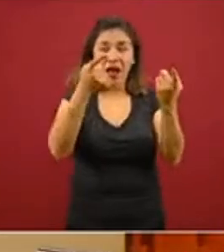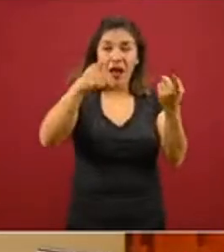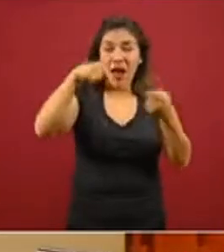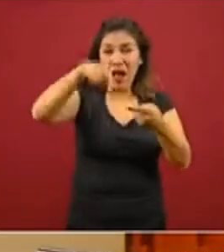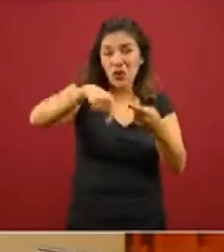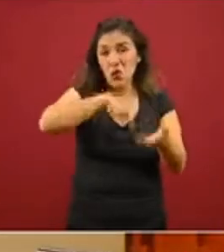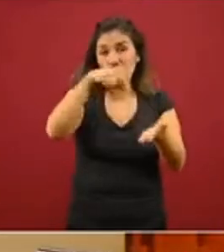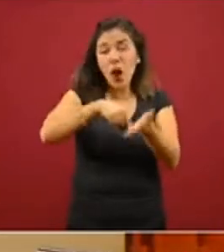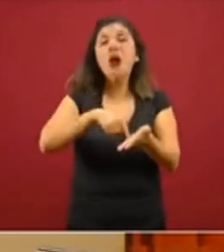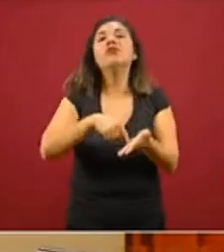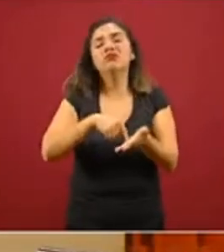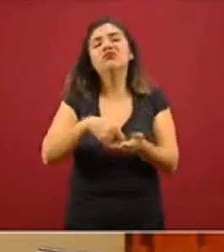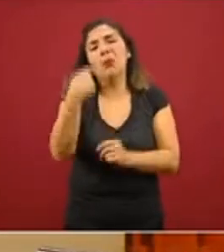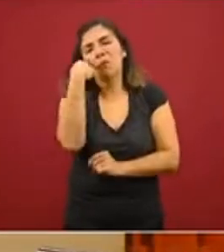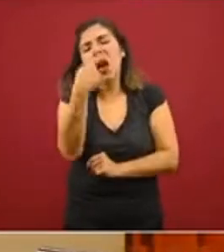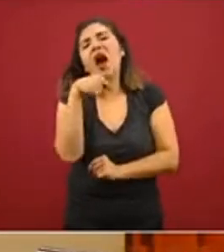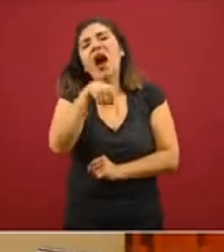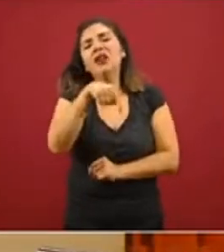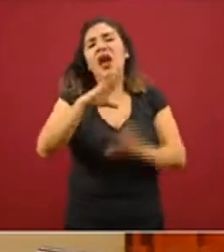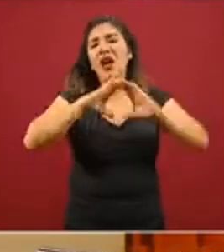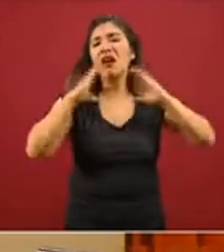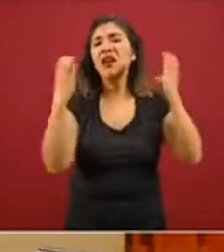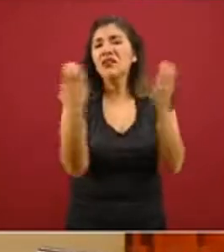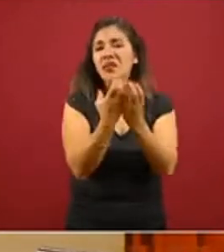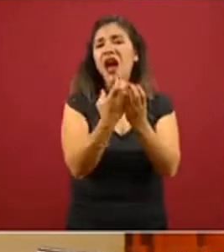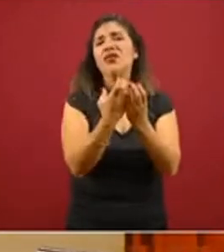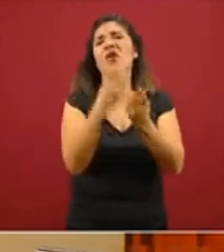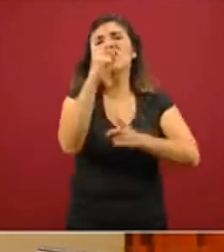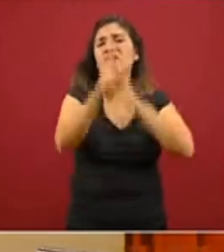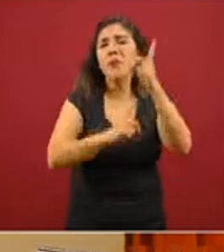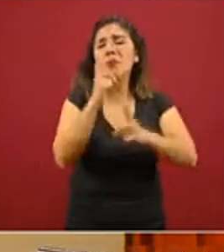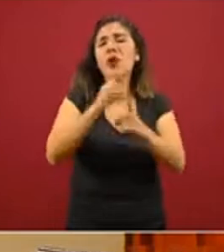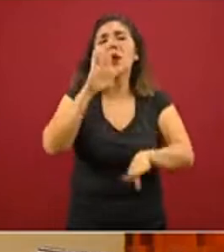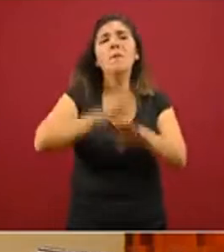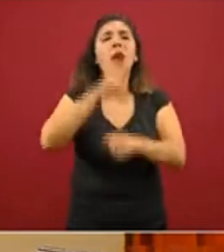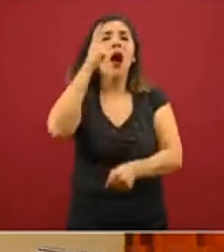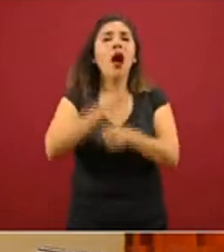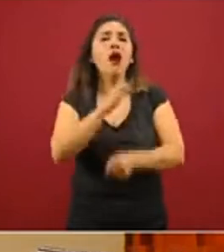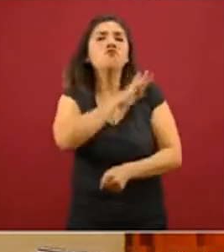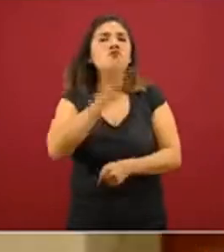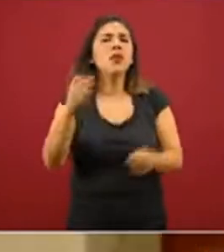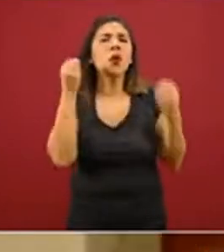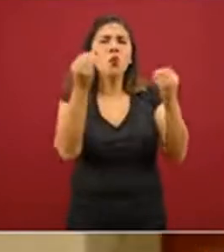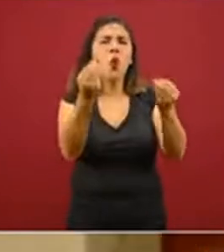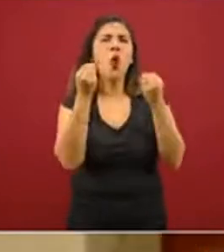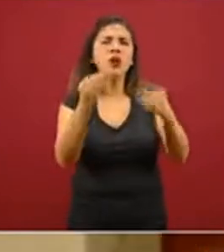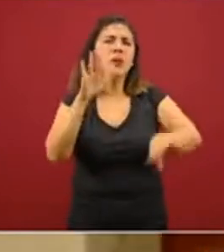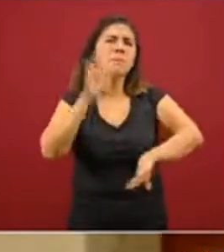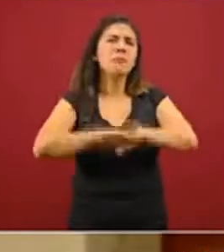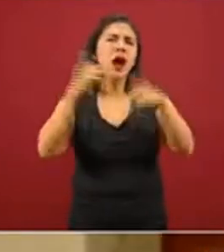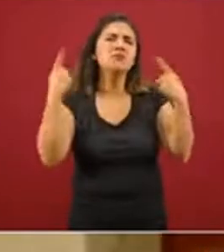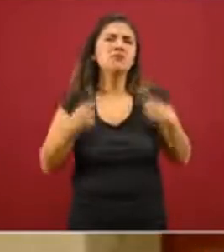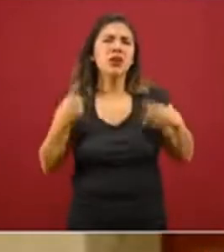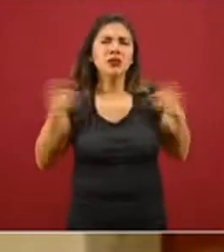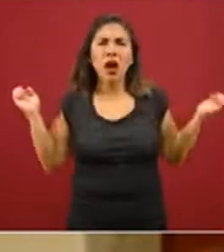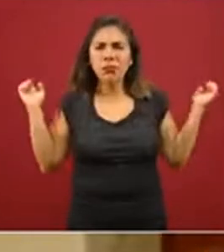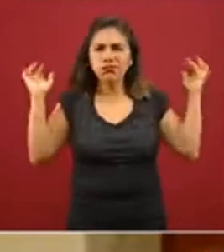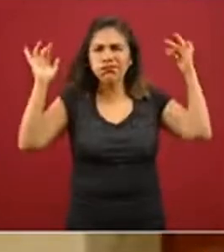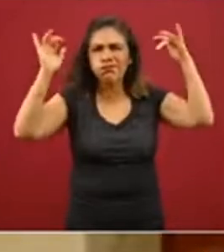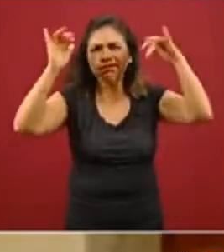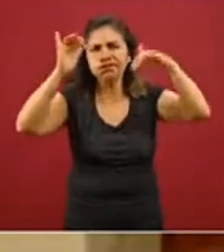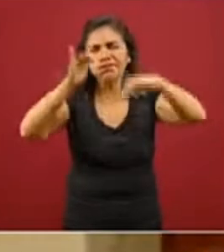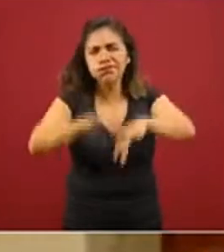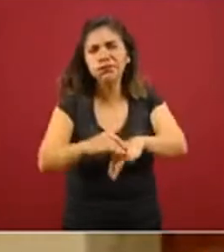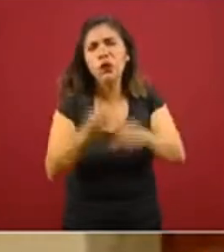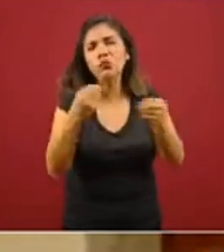país, pues precisamente los estadios y este tipo de deportes son los que pueden congregar dentro de un espacio